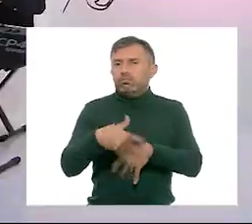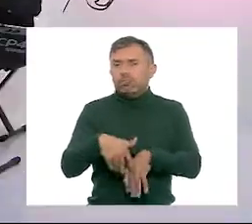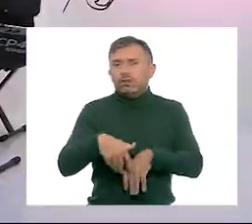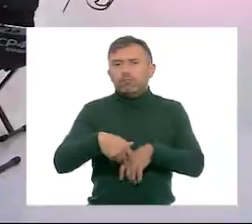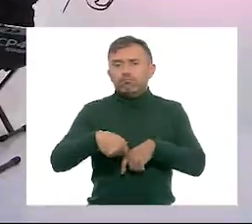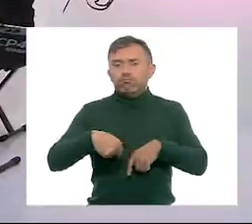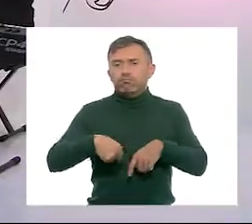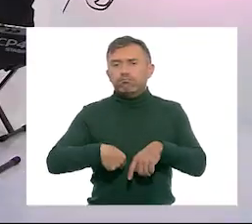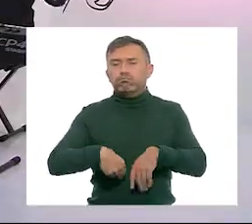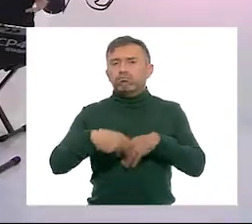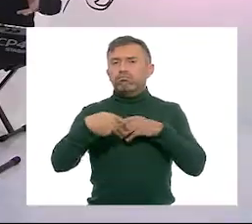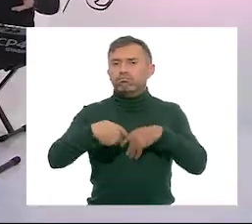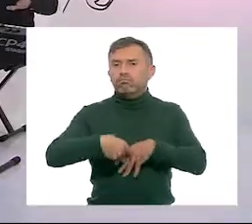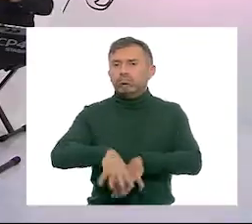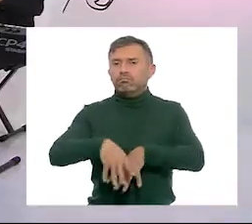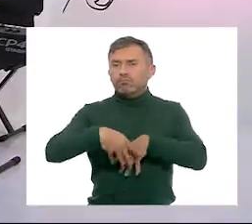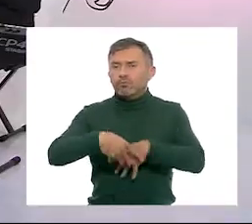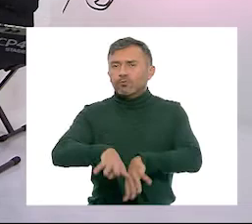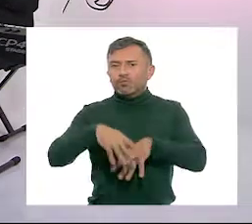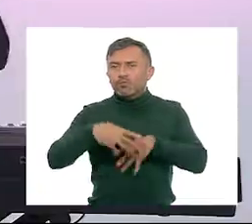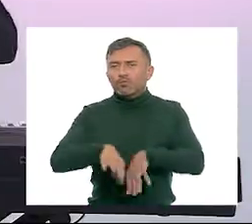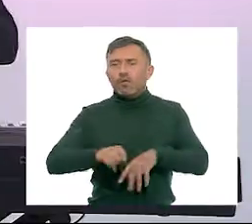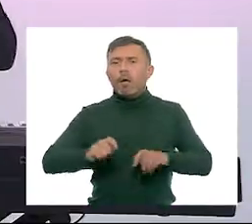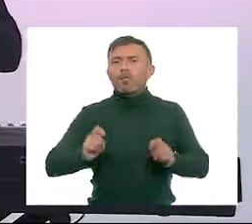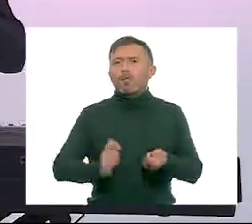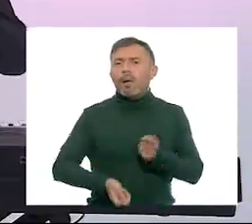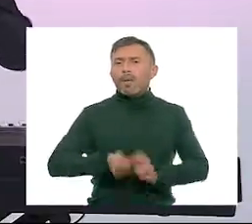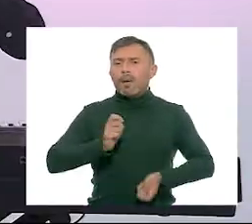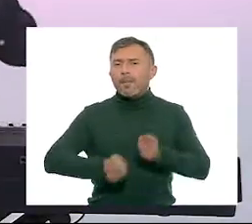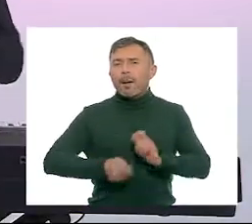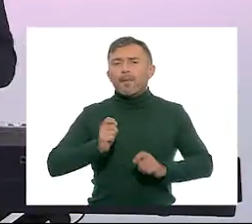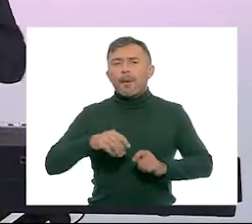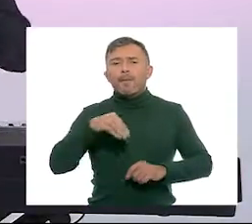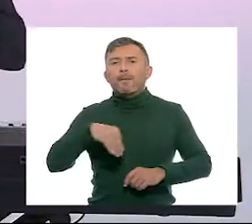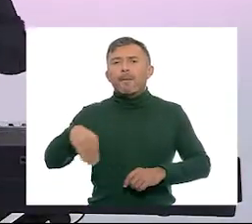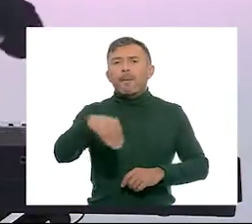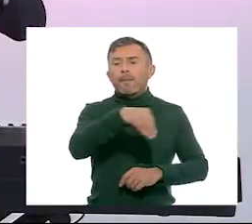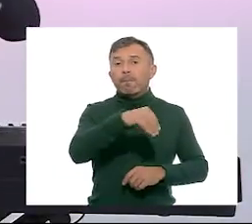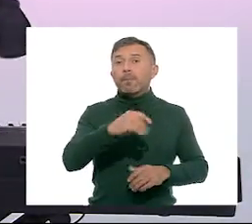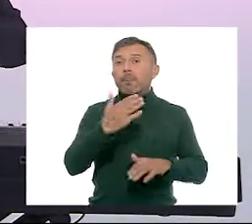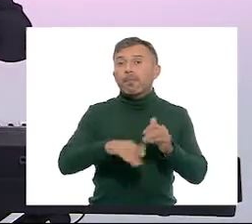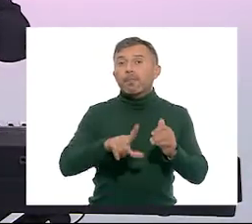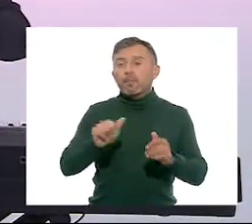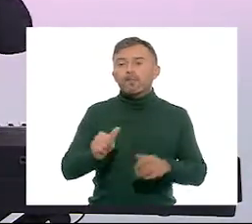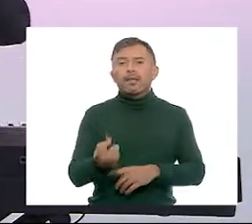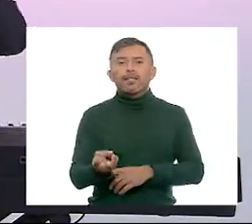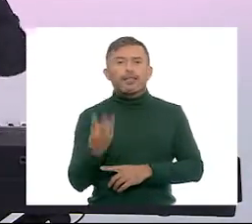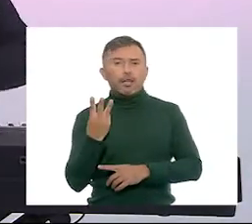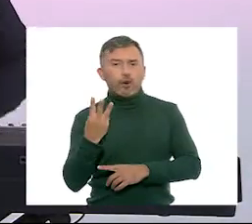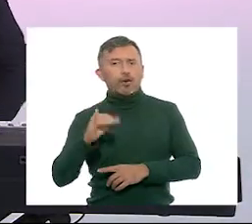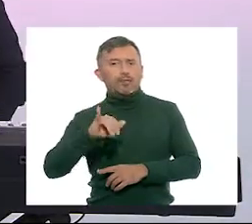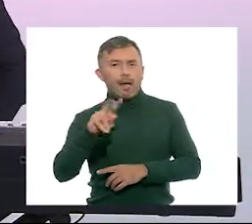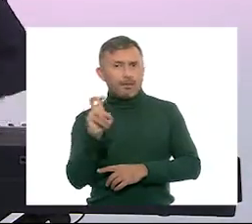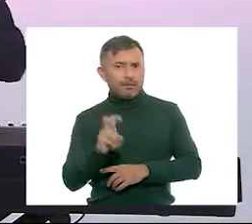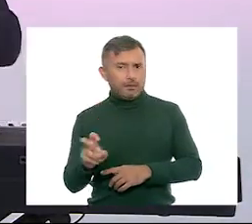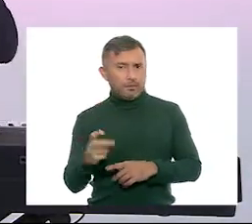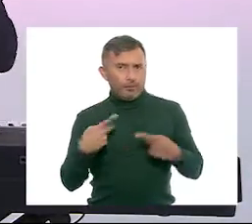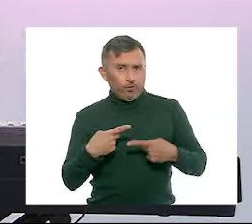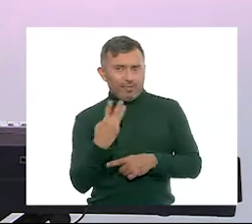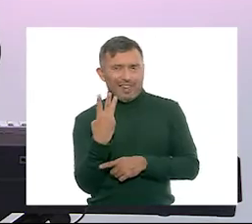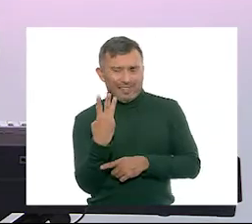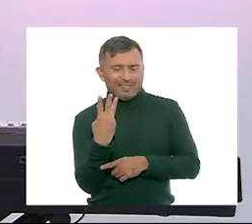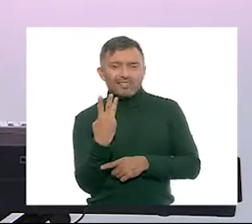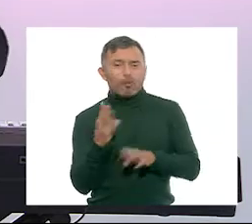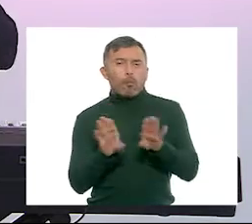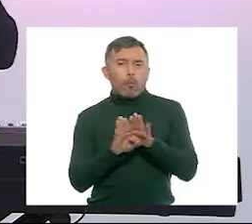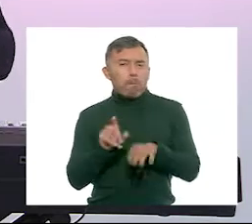itinerantes que llevaban la música por todos lados. Y después el trío de jazz se establece como una institución más fija